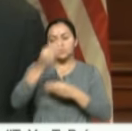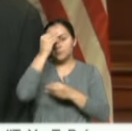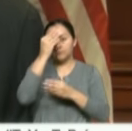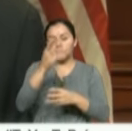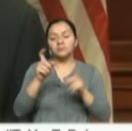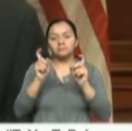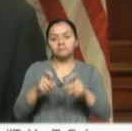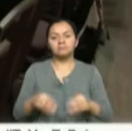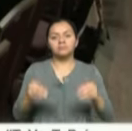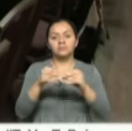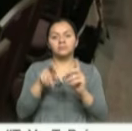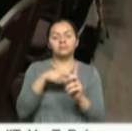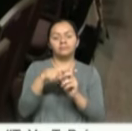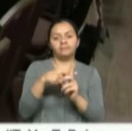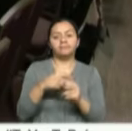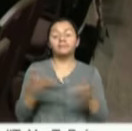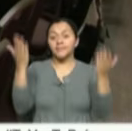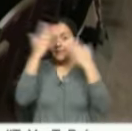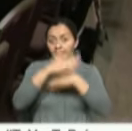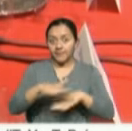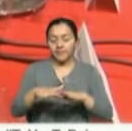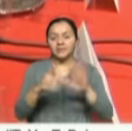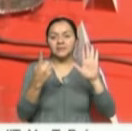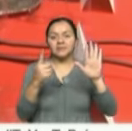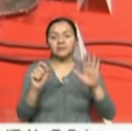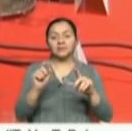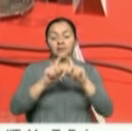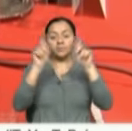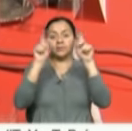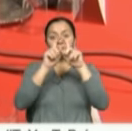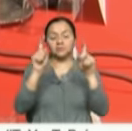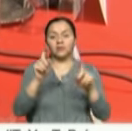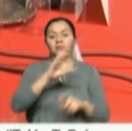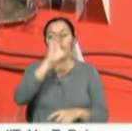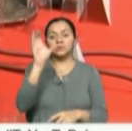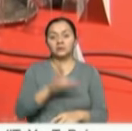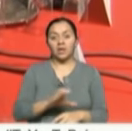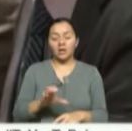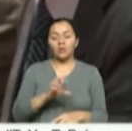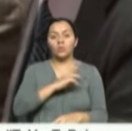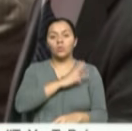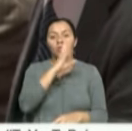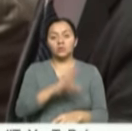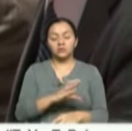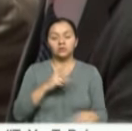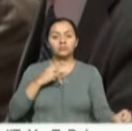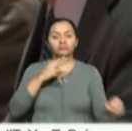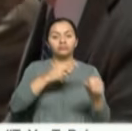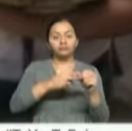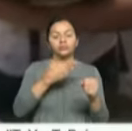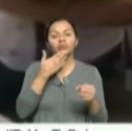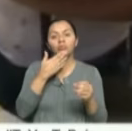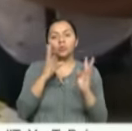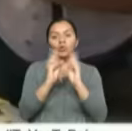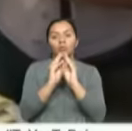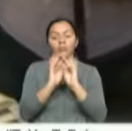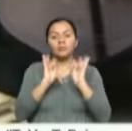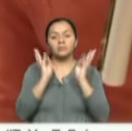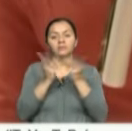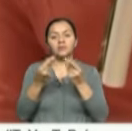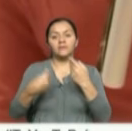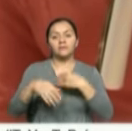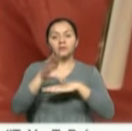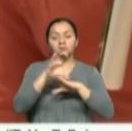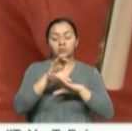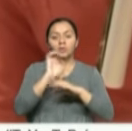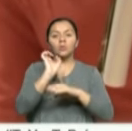sobre las oportunidades. Finalmente, 60 empresarios de Chicago y Washington participarán de la Cumbre de Inversiones de Ecuador